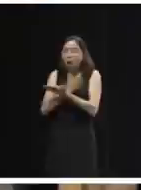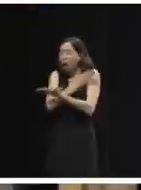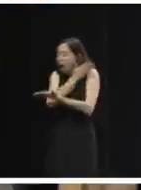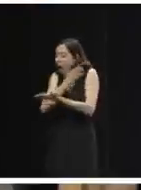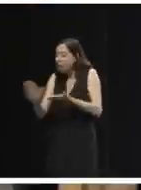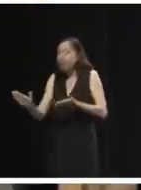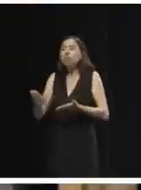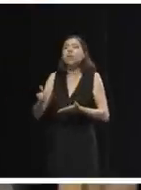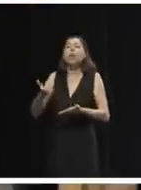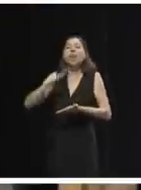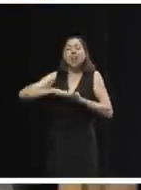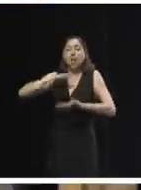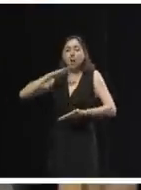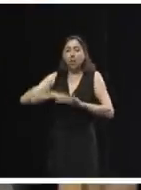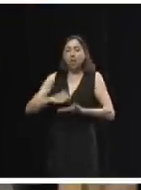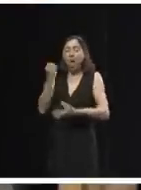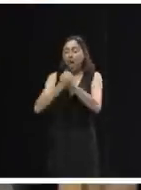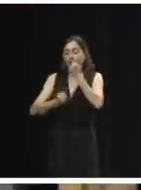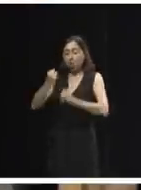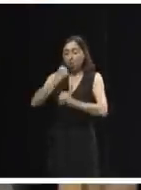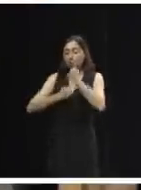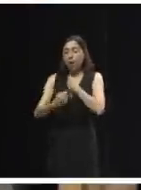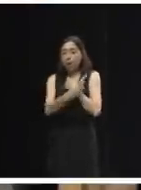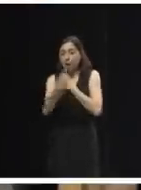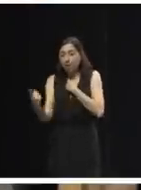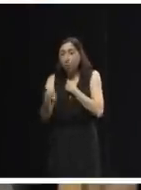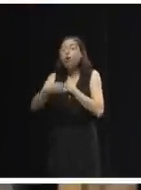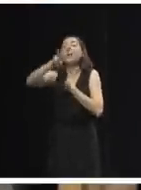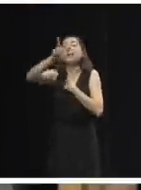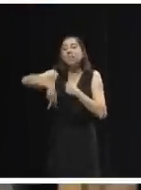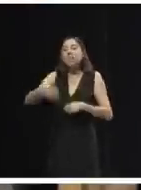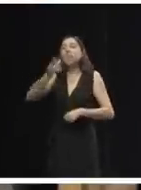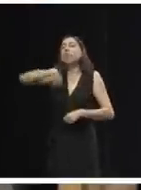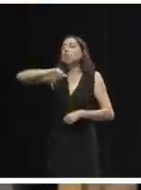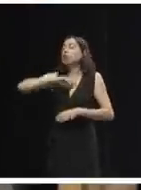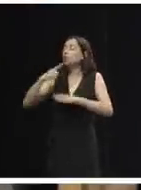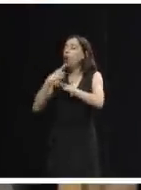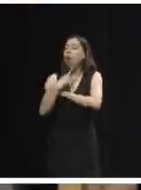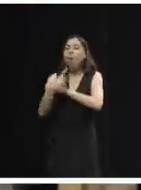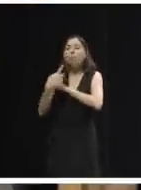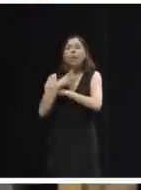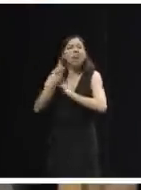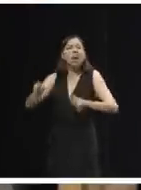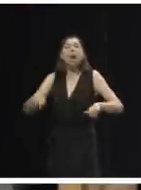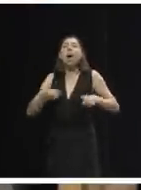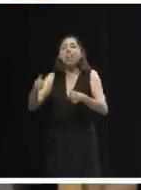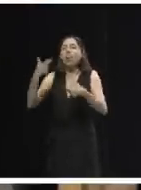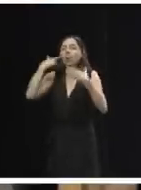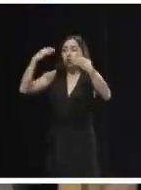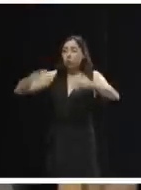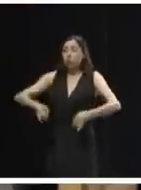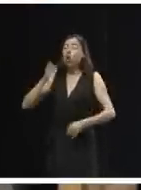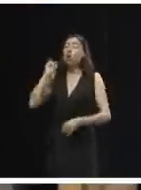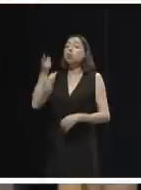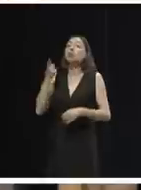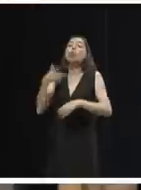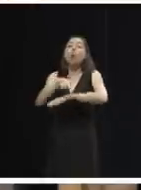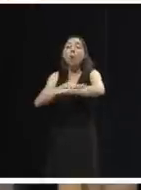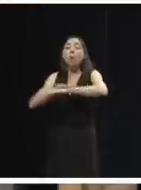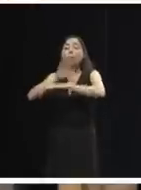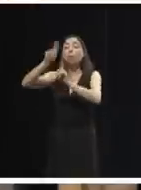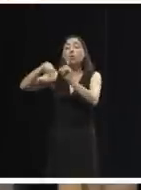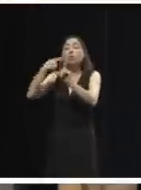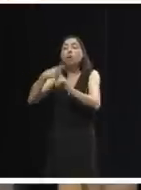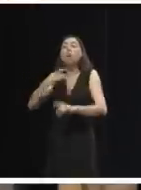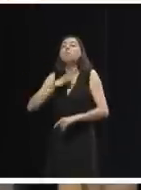capacidad económica. Lo son y estamos obligadas a garantizarlo. Solo un gobierno de Sumar puede